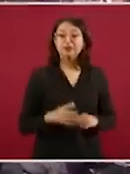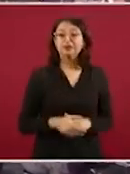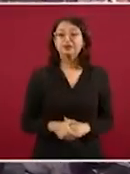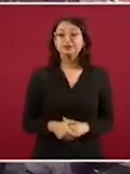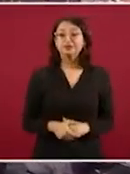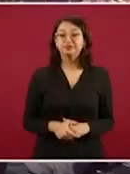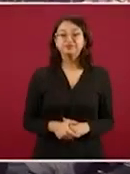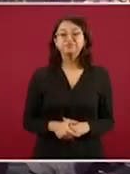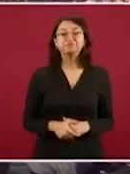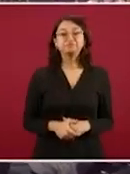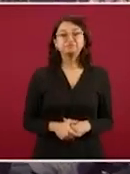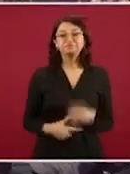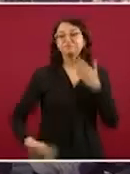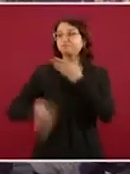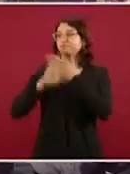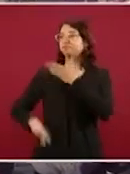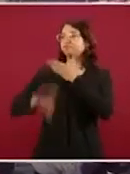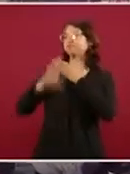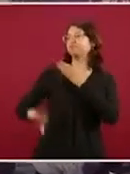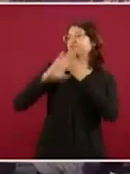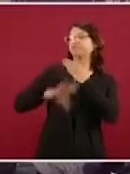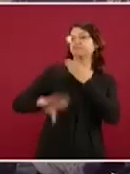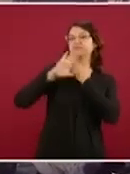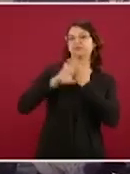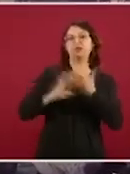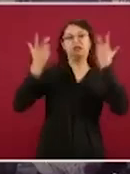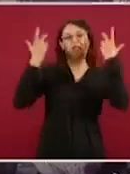Entonces, ya pasó.